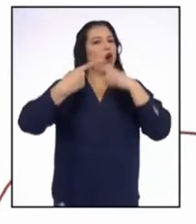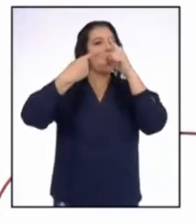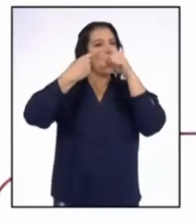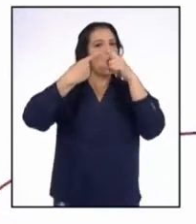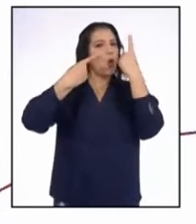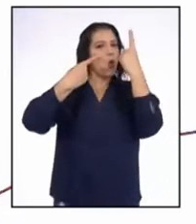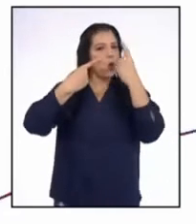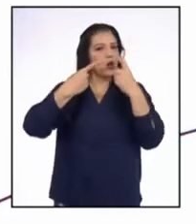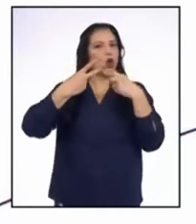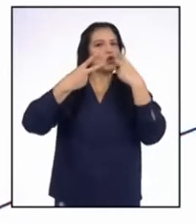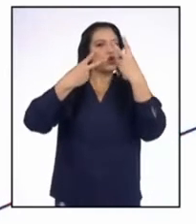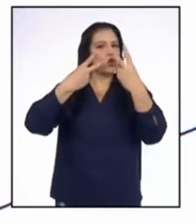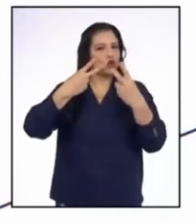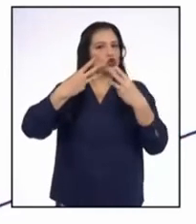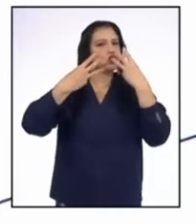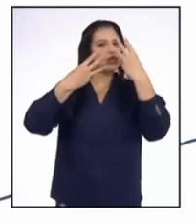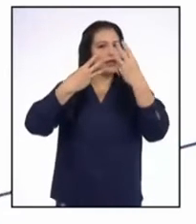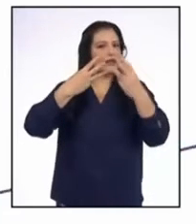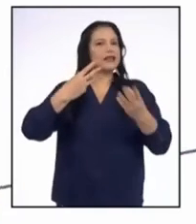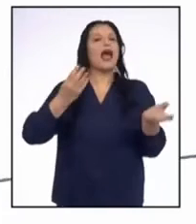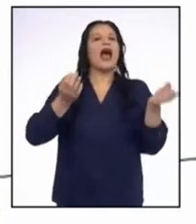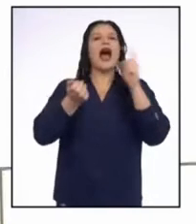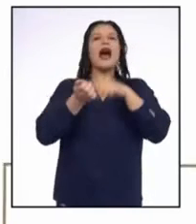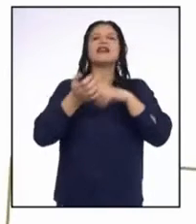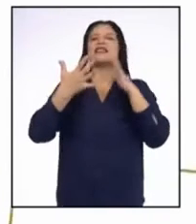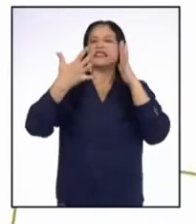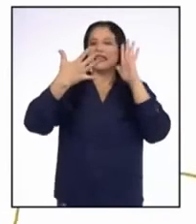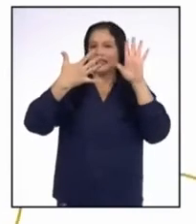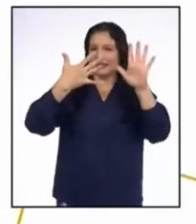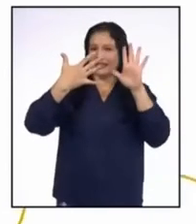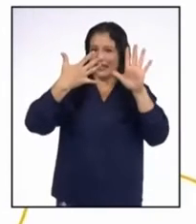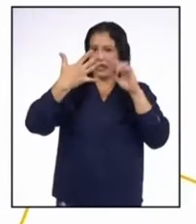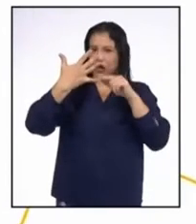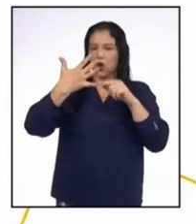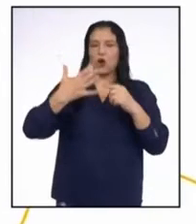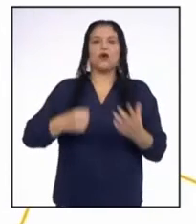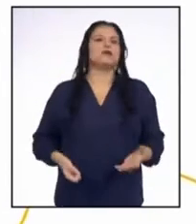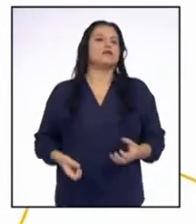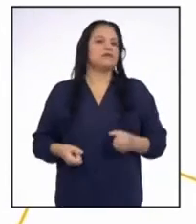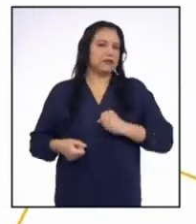2, 3 hasta 5 hijos.